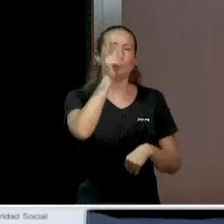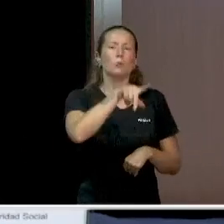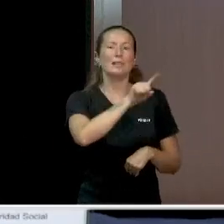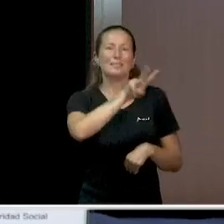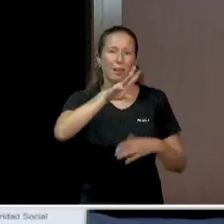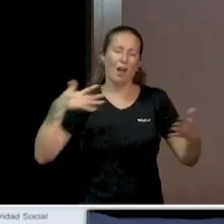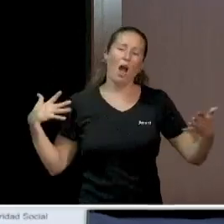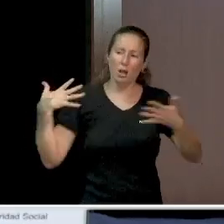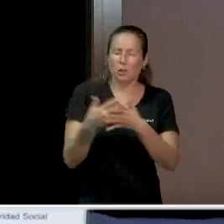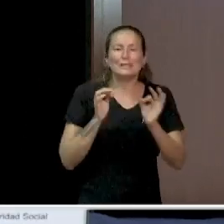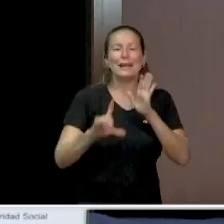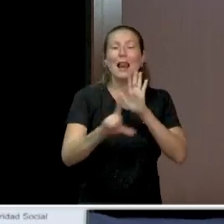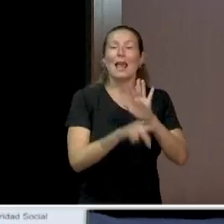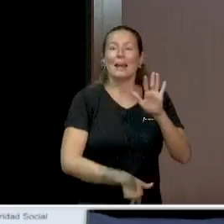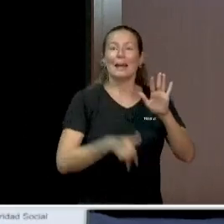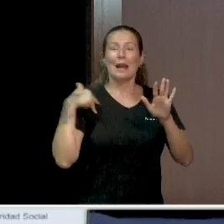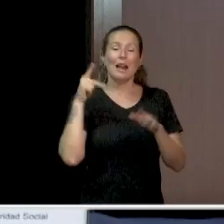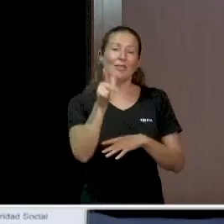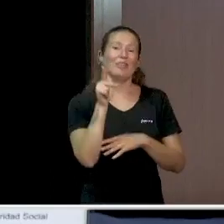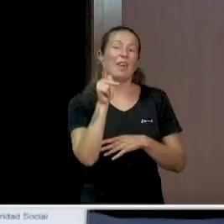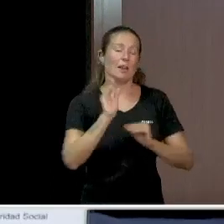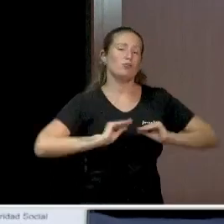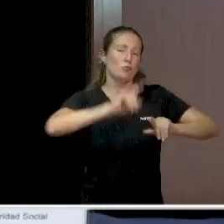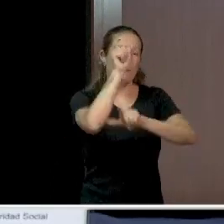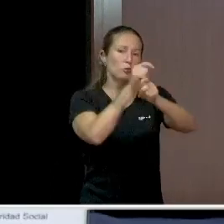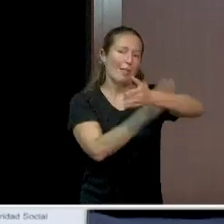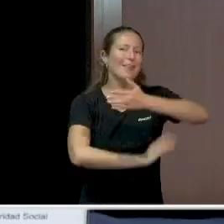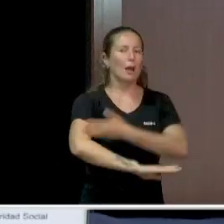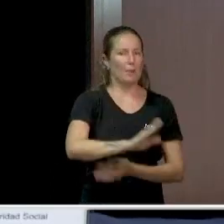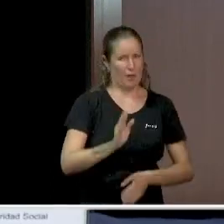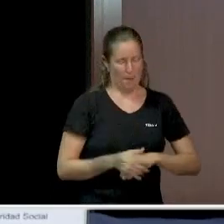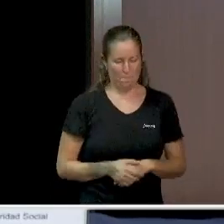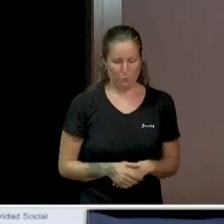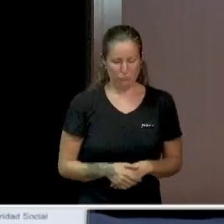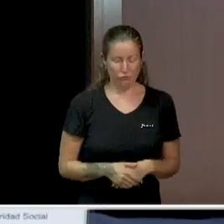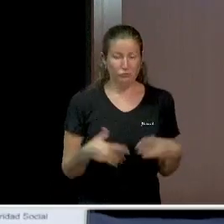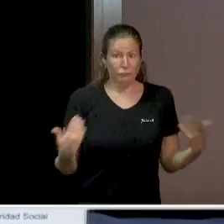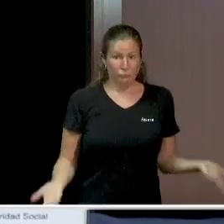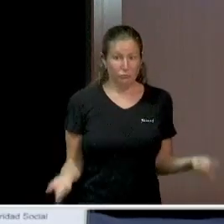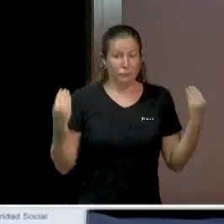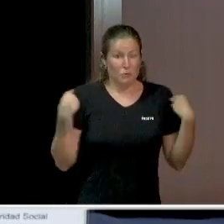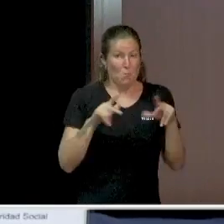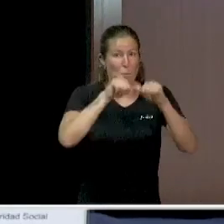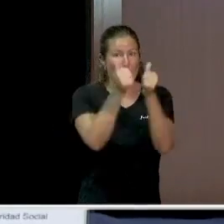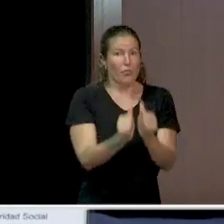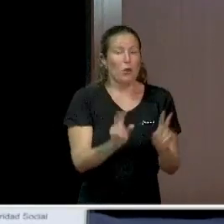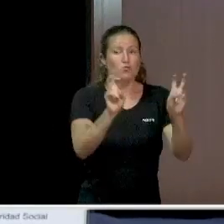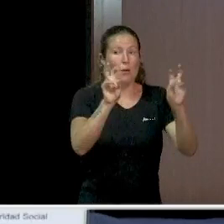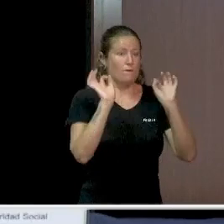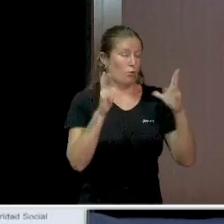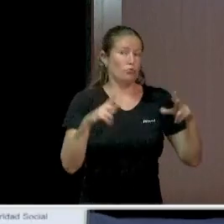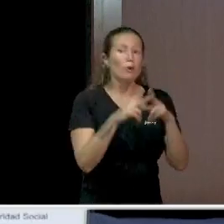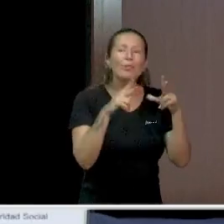a través de nuestra Ley General de Derechos de las Personas con Discapacidad. Este nuevo modelo, el modelo